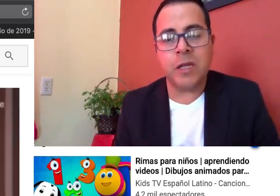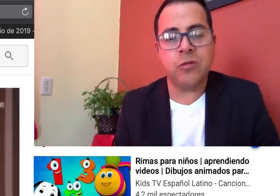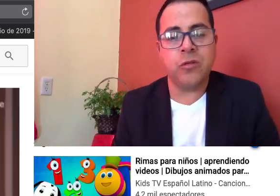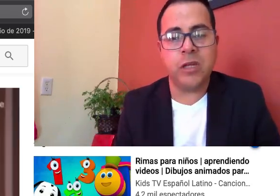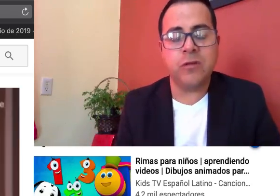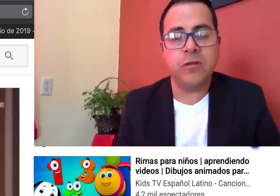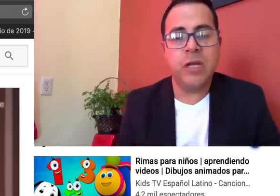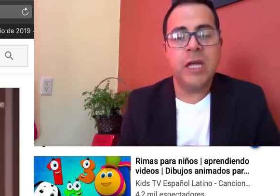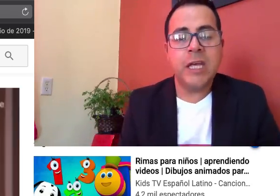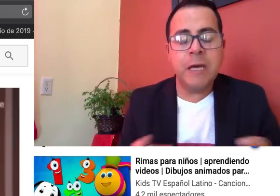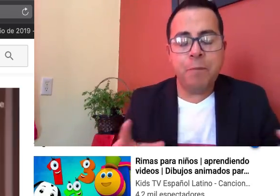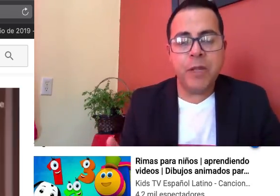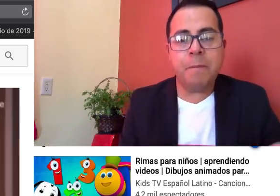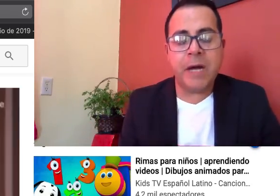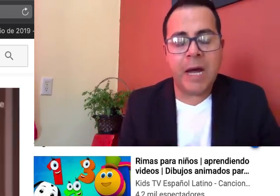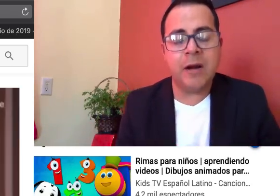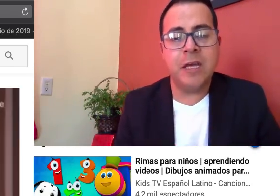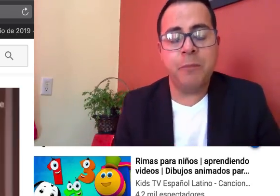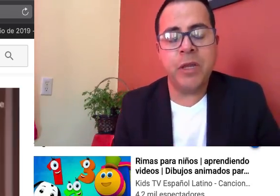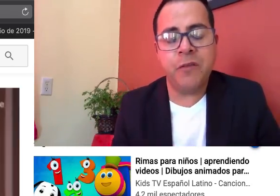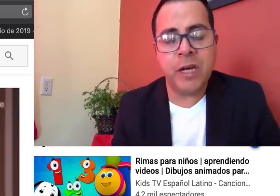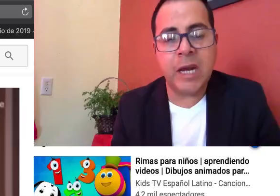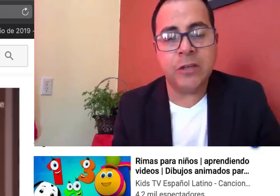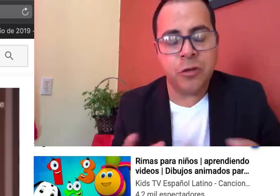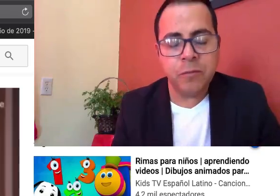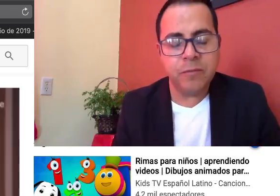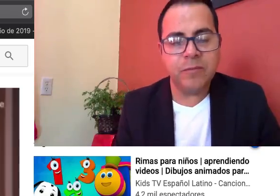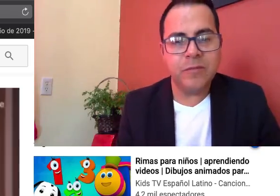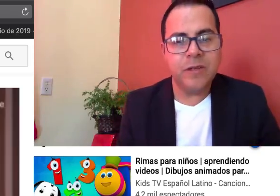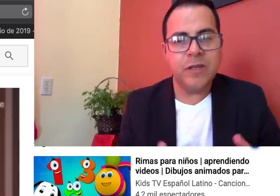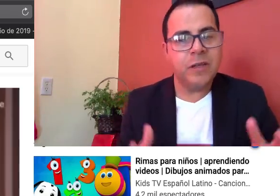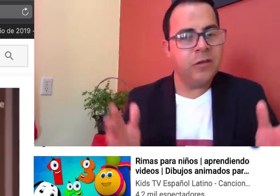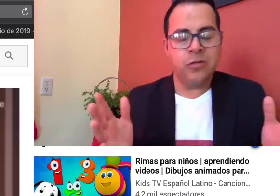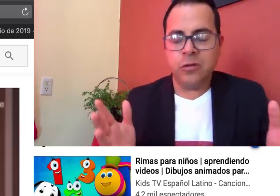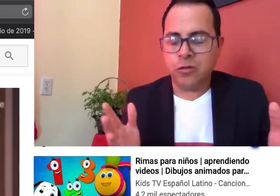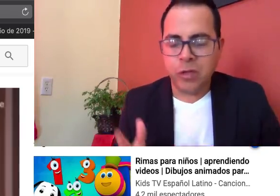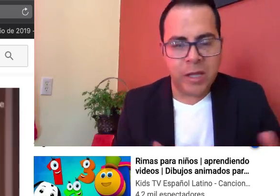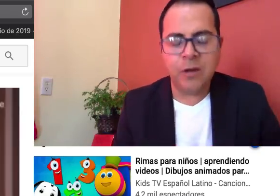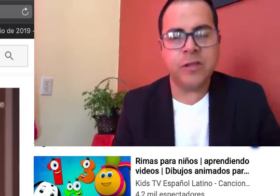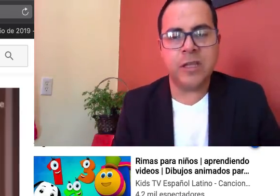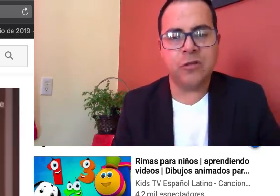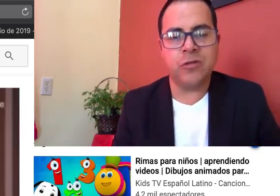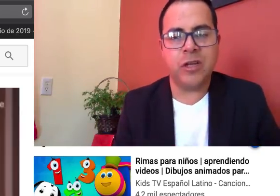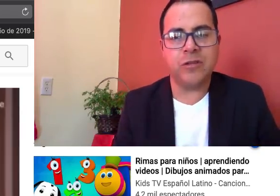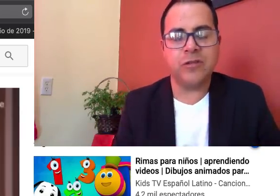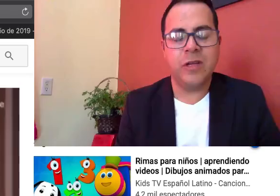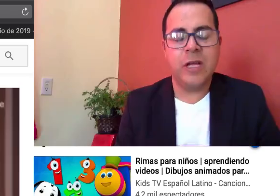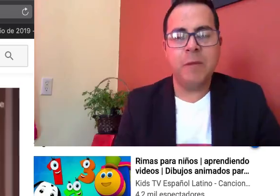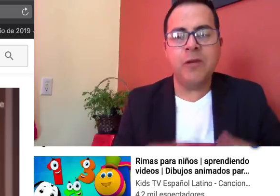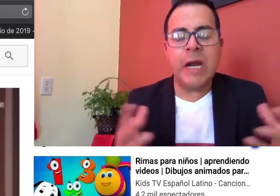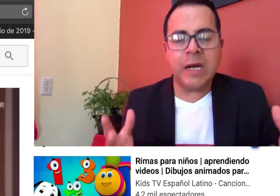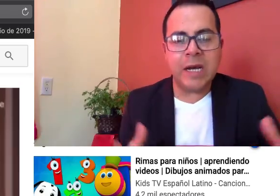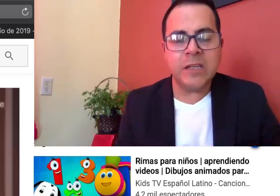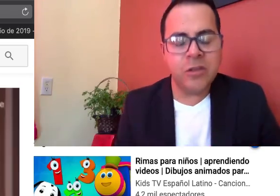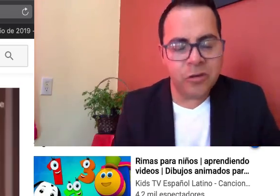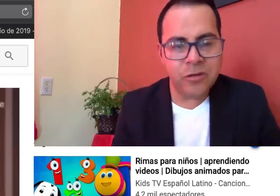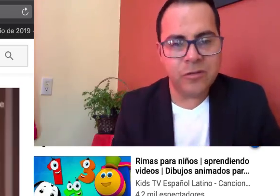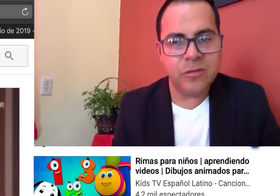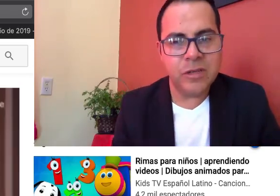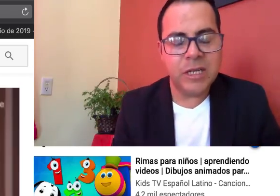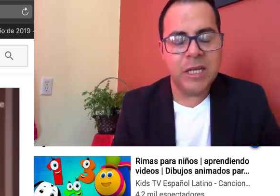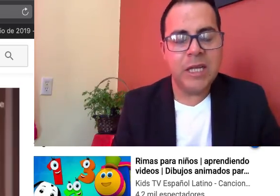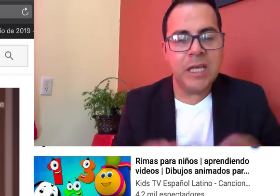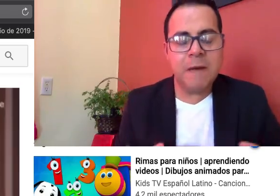pueblo de Estados Unidos. ¿Quién puede parar, quién puede frenar a Trump? Los ciudadanos de Estados Unidos. Viene una